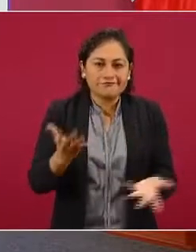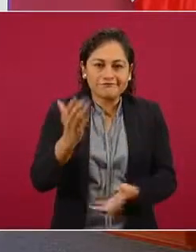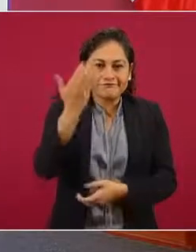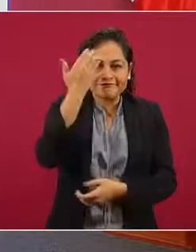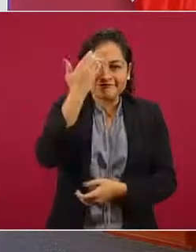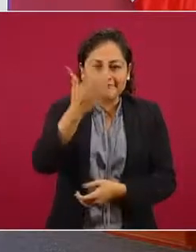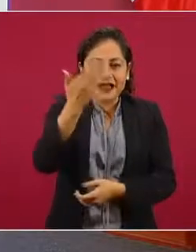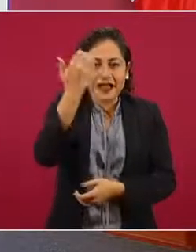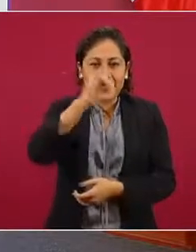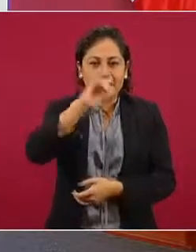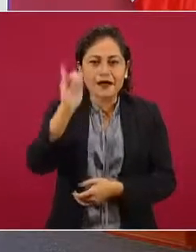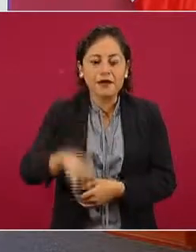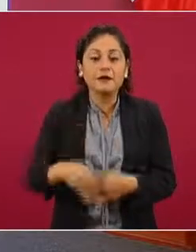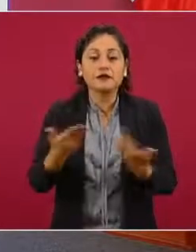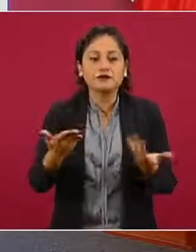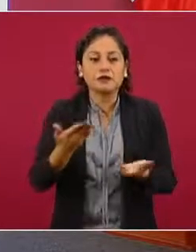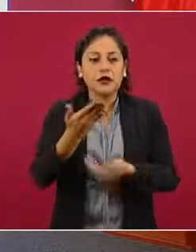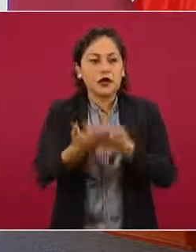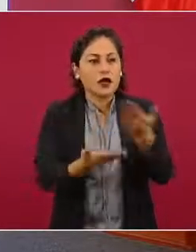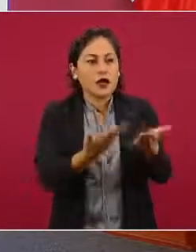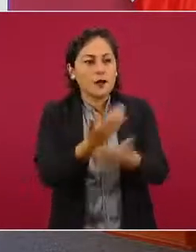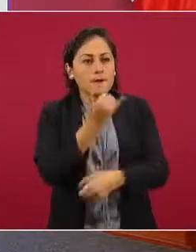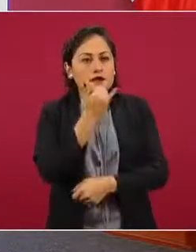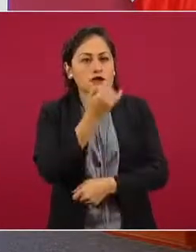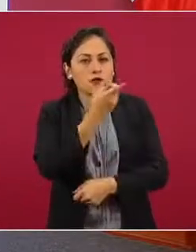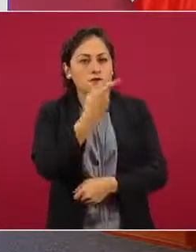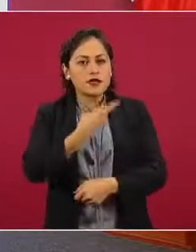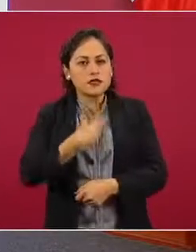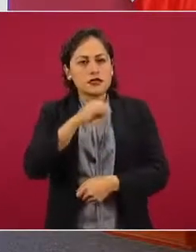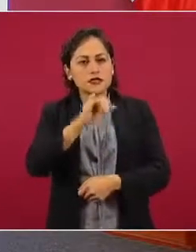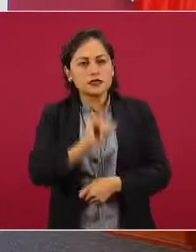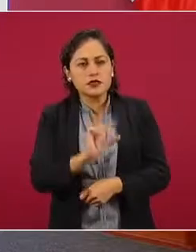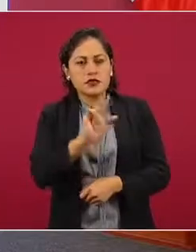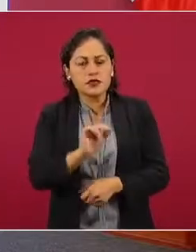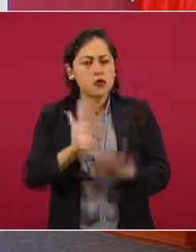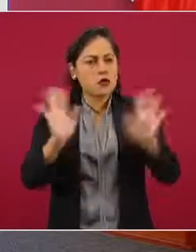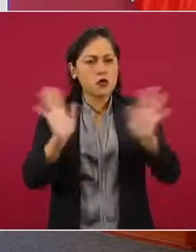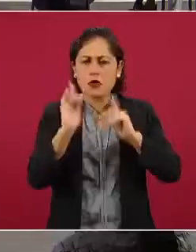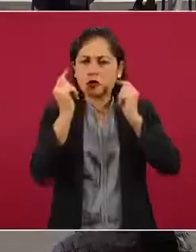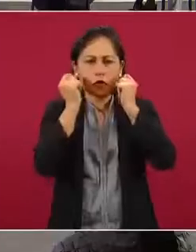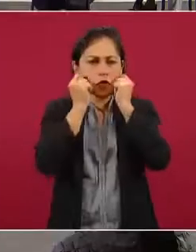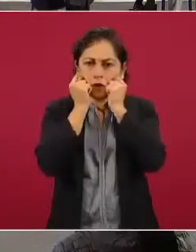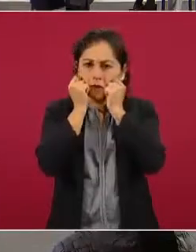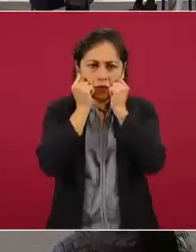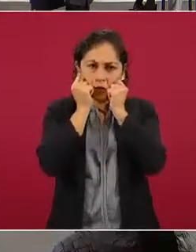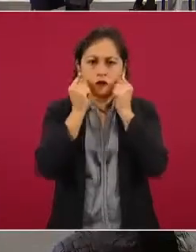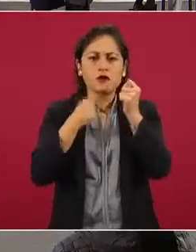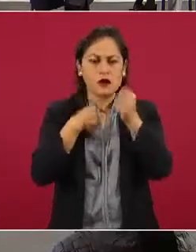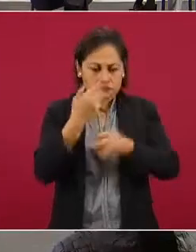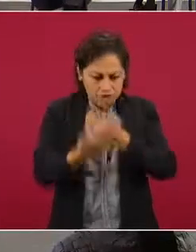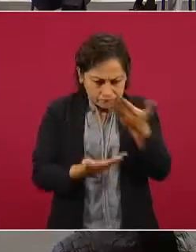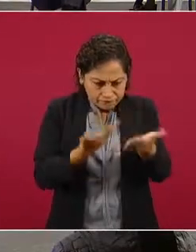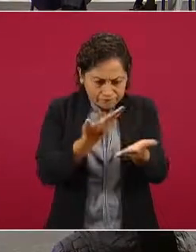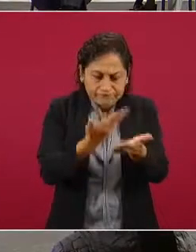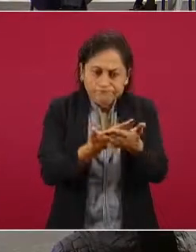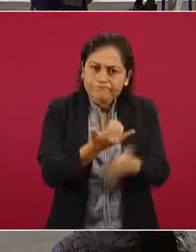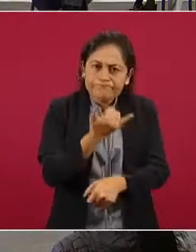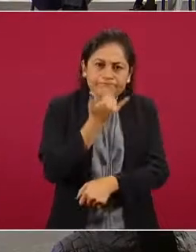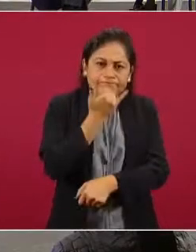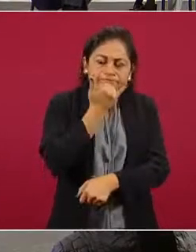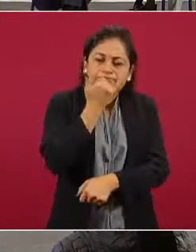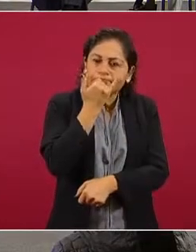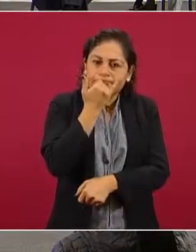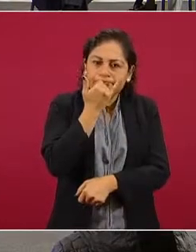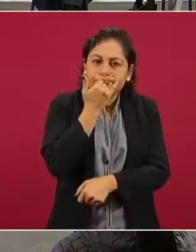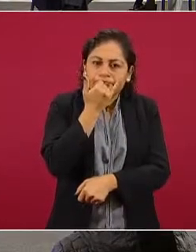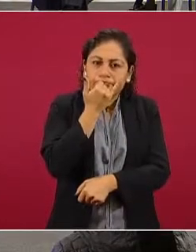Independientemente de que se obtenga o no el perdón, quien lo pide sinceramente y se dispone a reparar el daño o